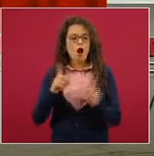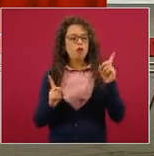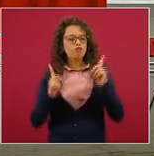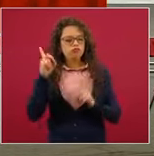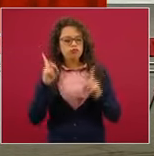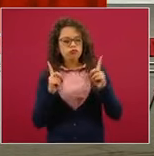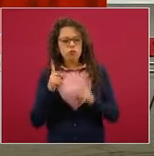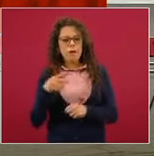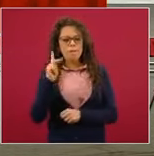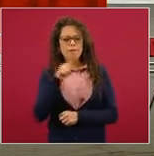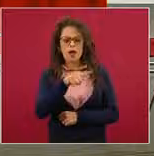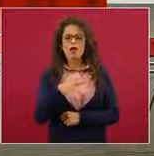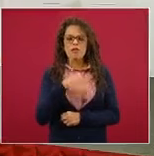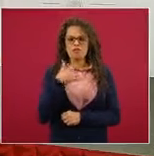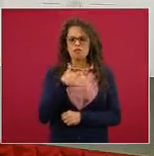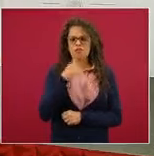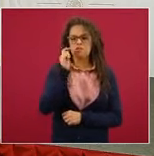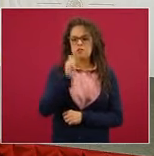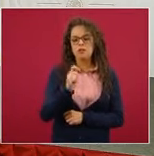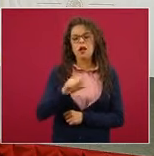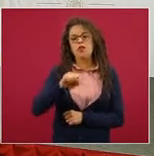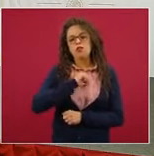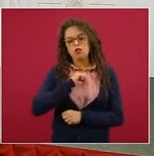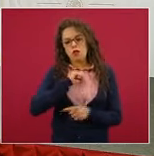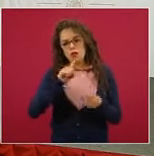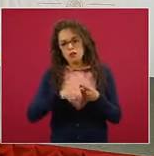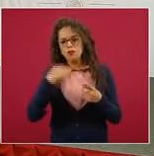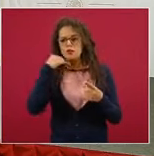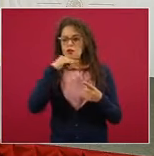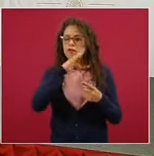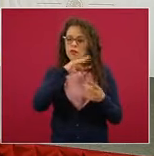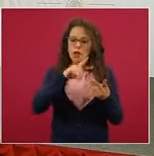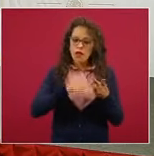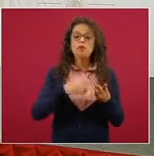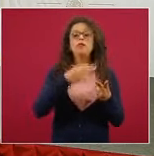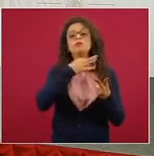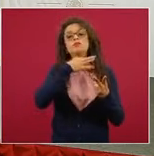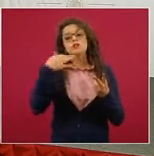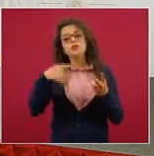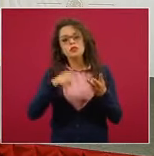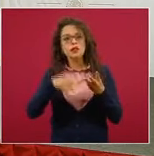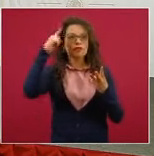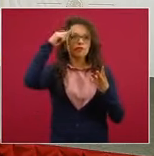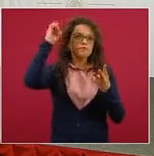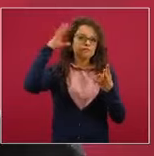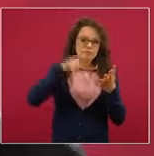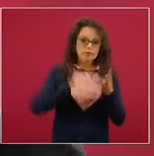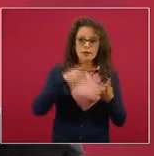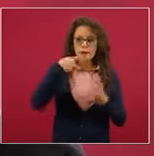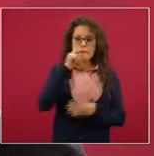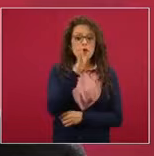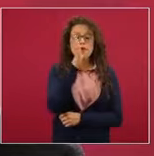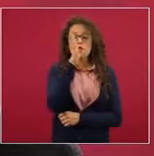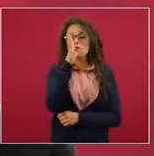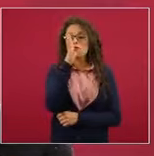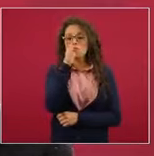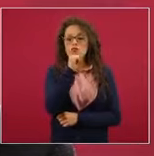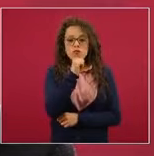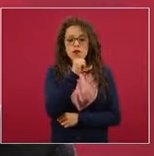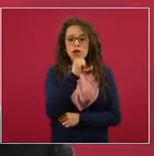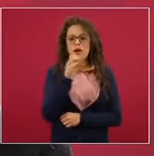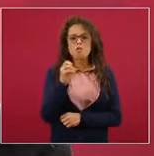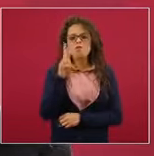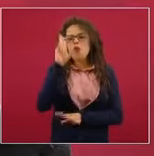de COVID-19, fiebre, tos, dolor de garganta, dolor de cabeza, etcétera, y que no se les pudo tomar por distintas razones de